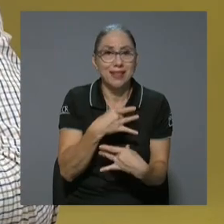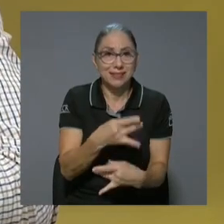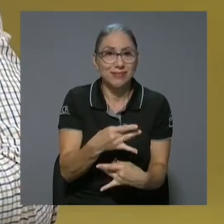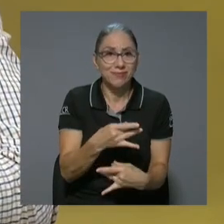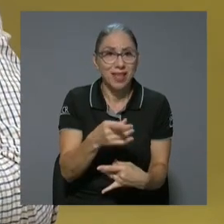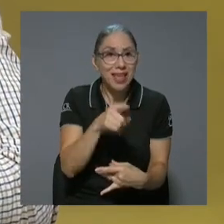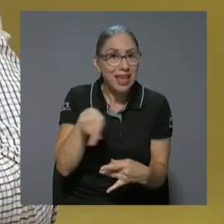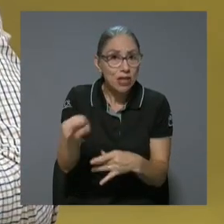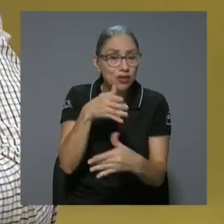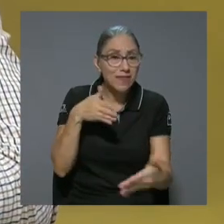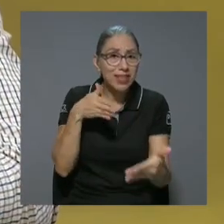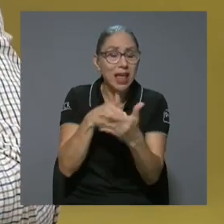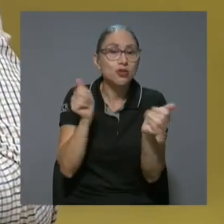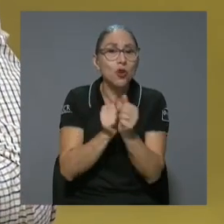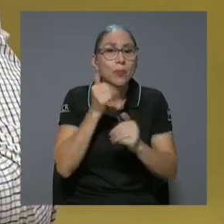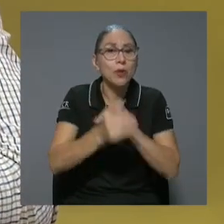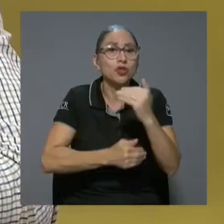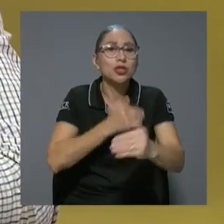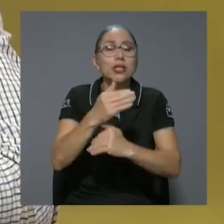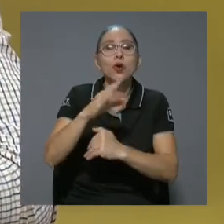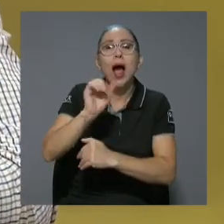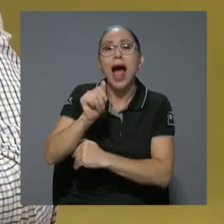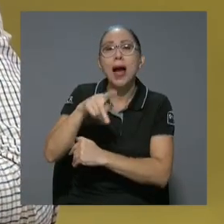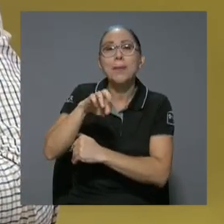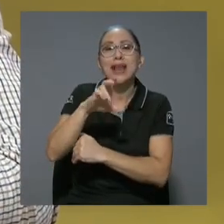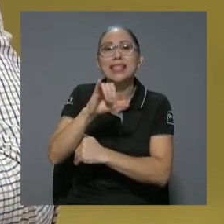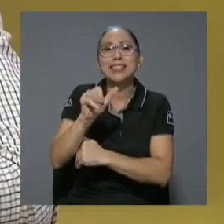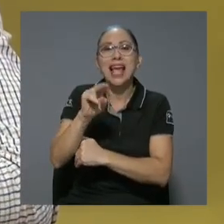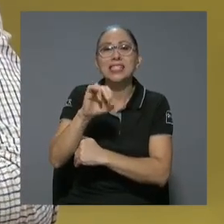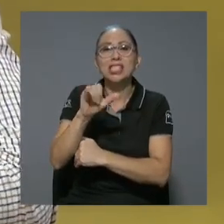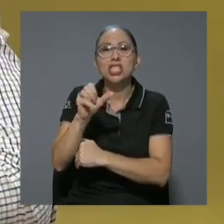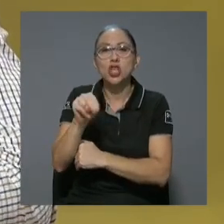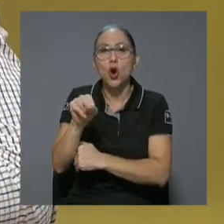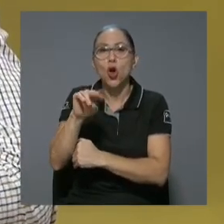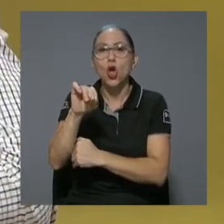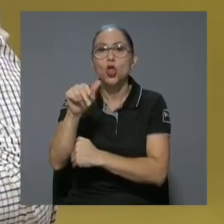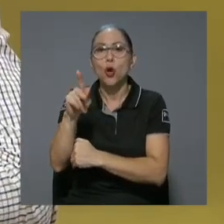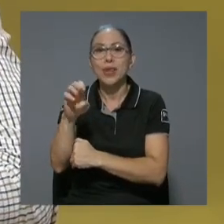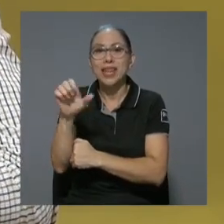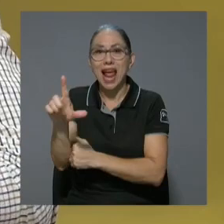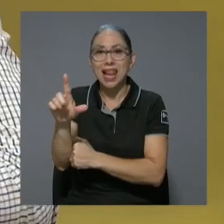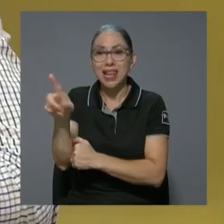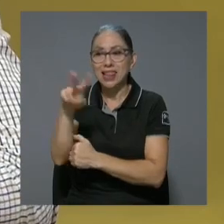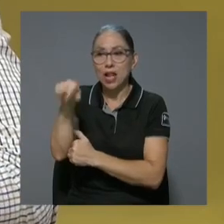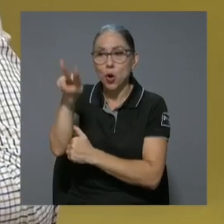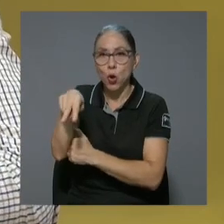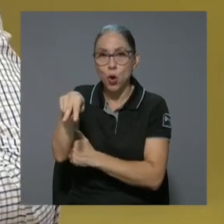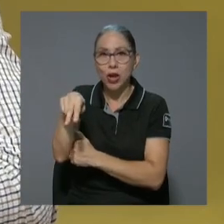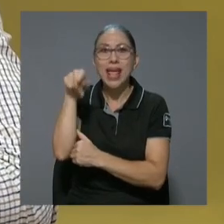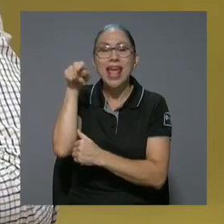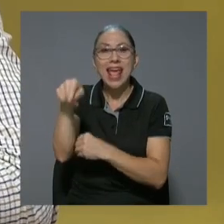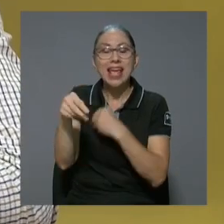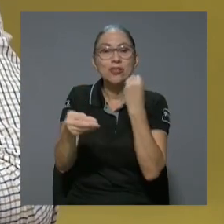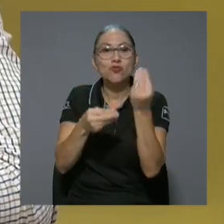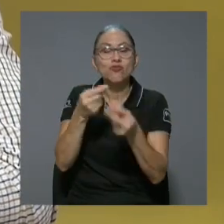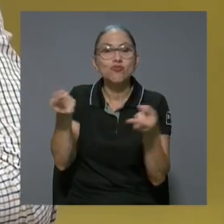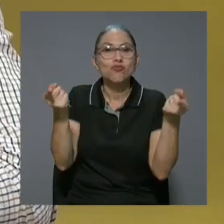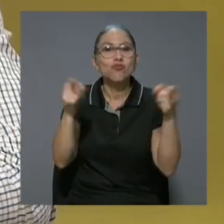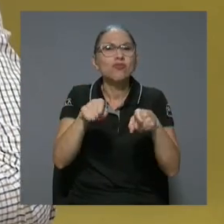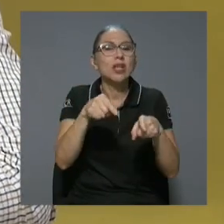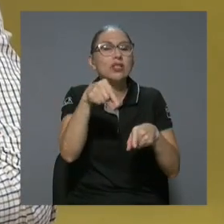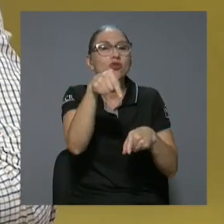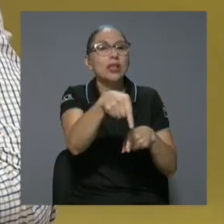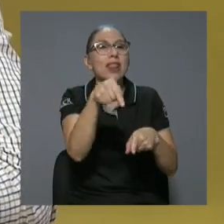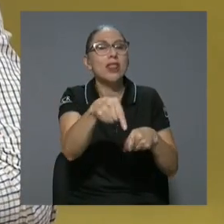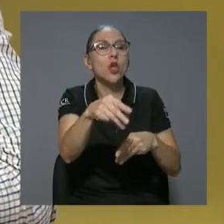afectados por el proceso de apreciación nominal del colón, es un poco nubló como la mirada de qué es lo que sucedió efectivamente en el mercado cambiario en ese periodo.